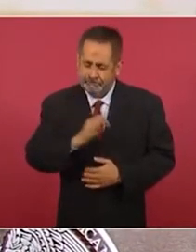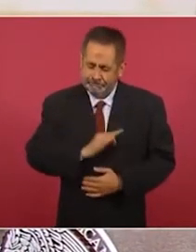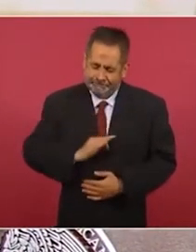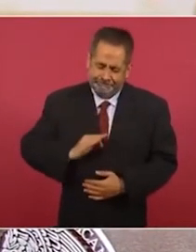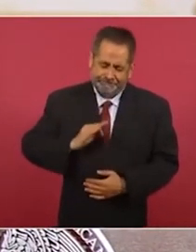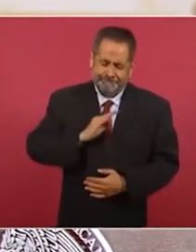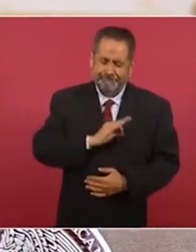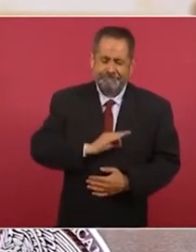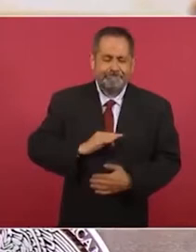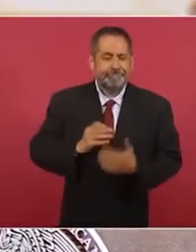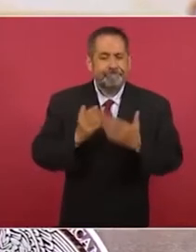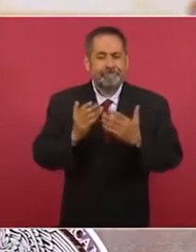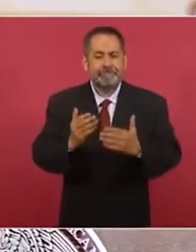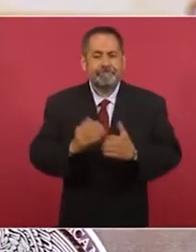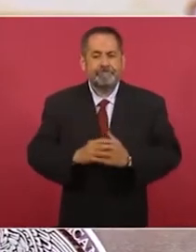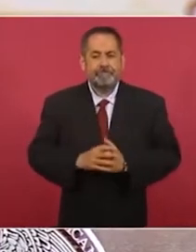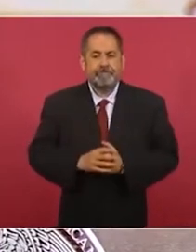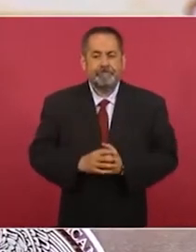a las